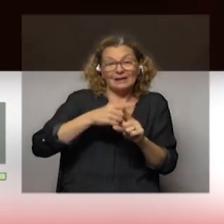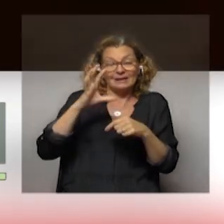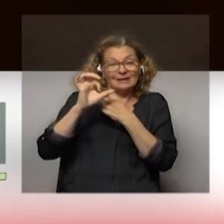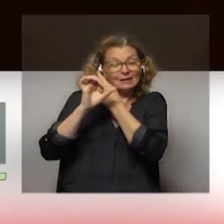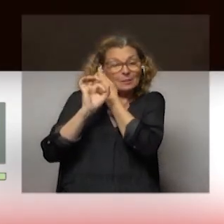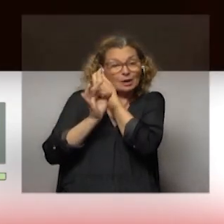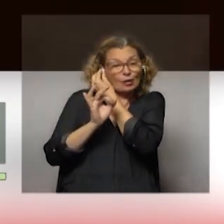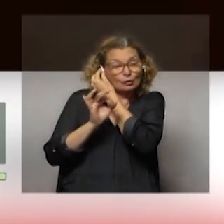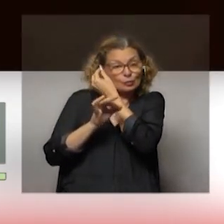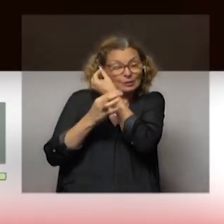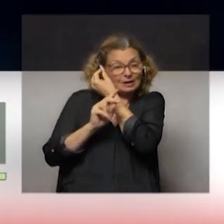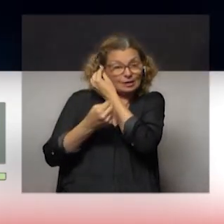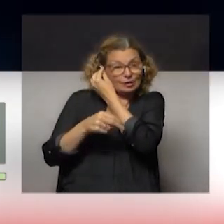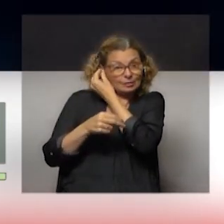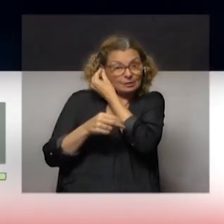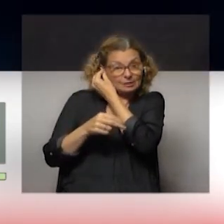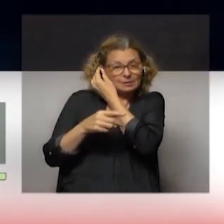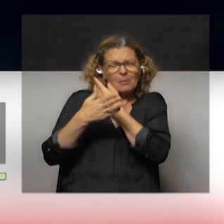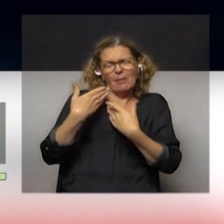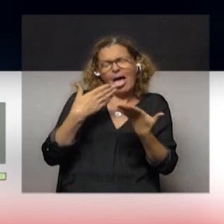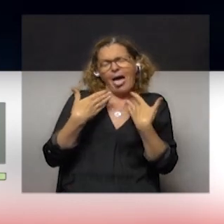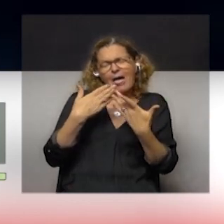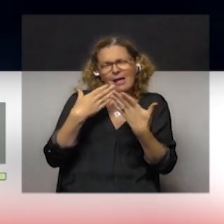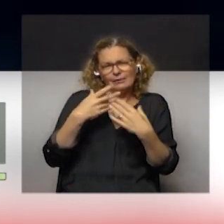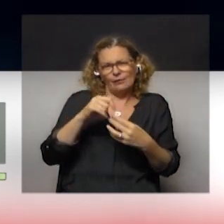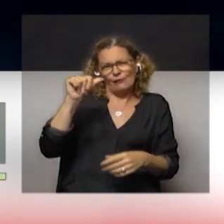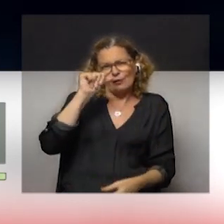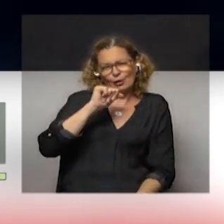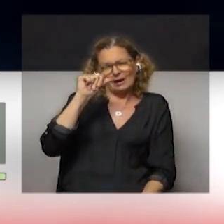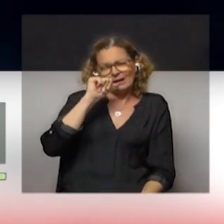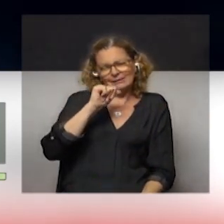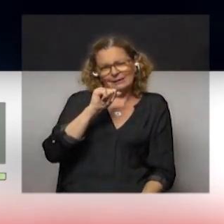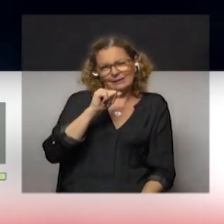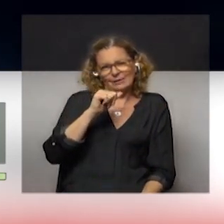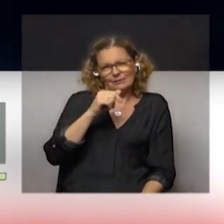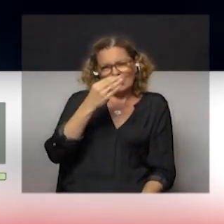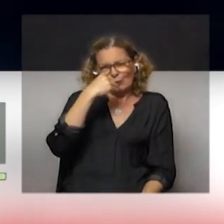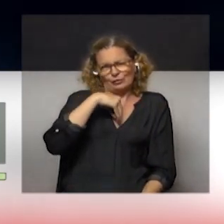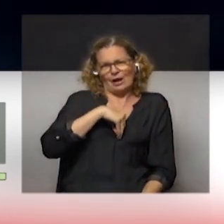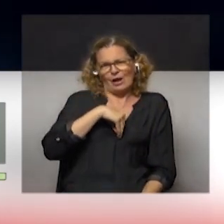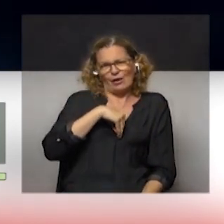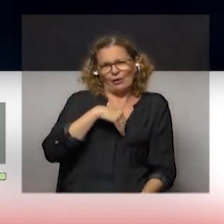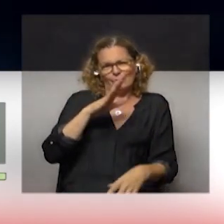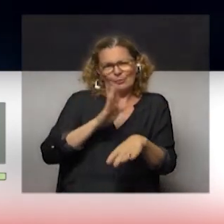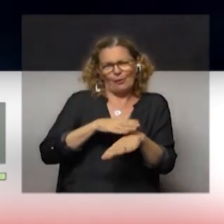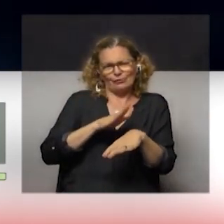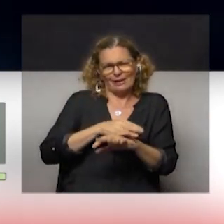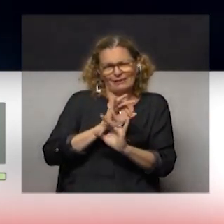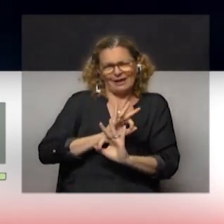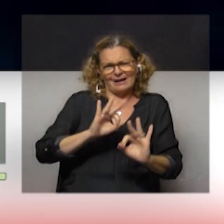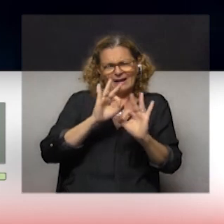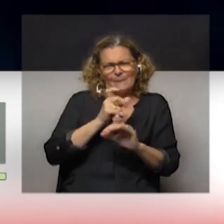octubre y noviembre parlanchín borrachín dragón irresponsable